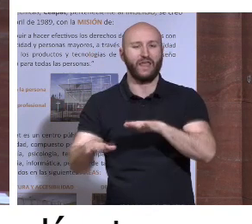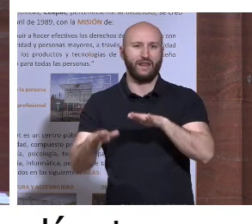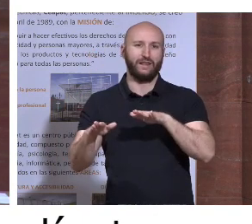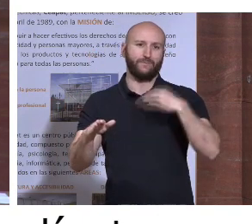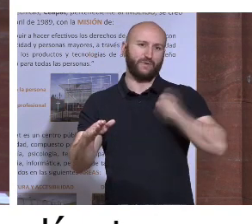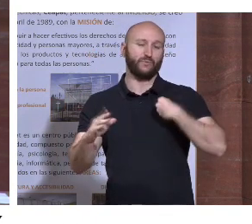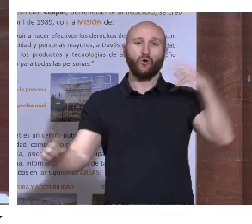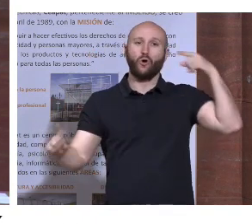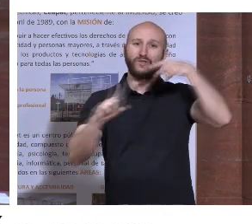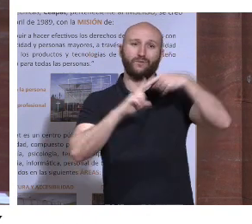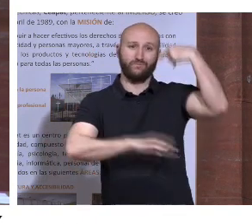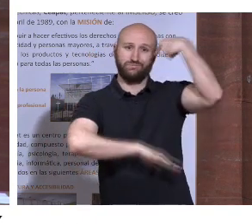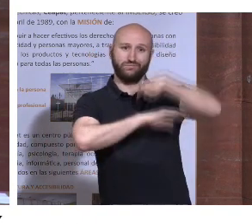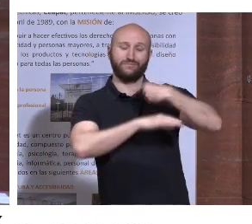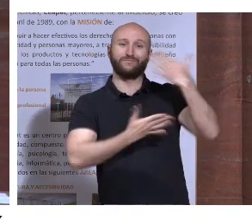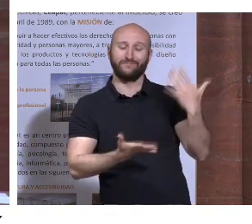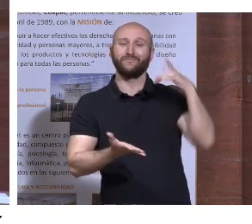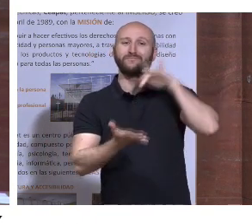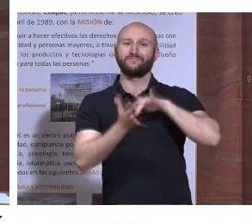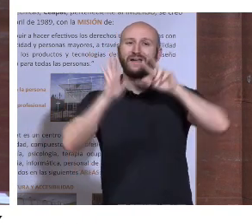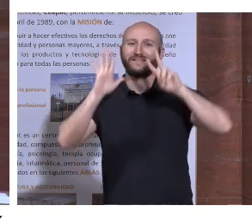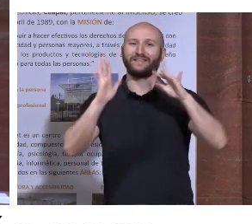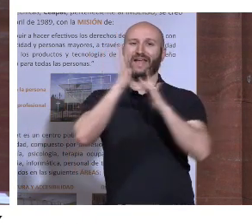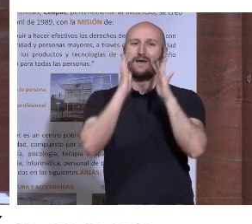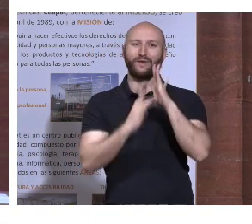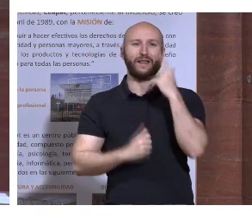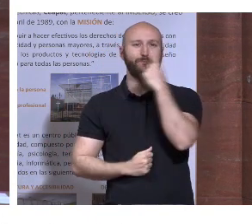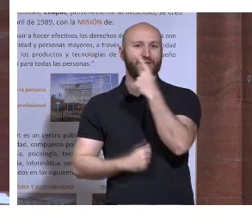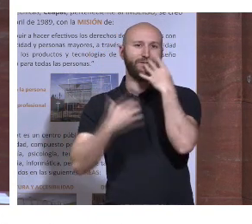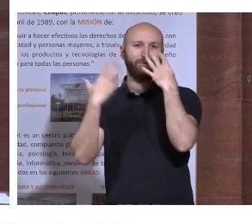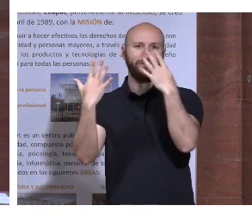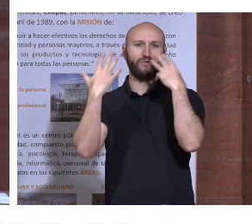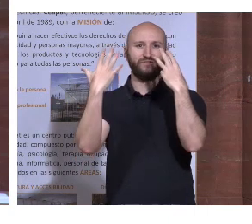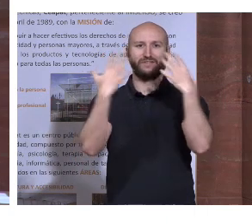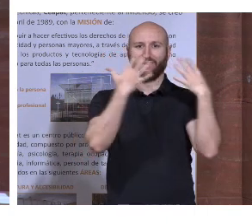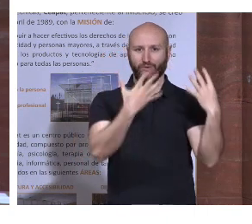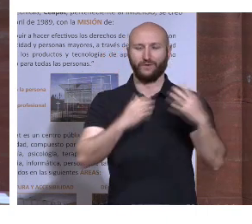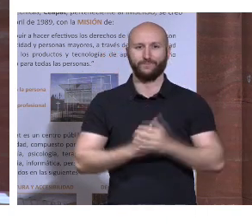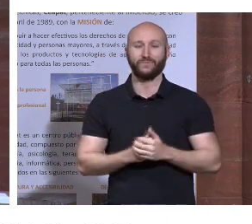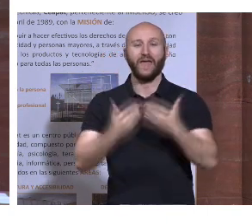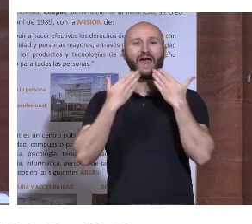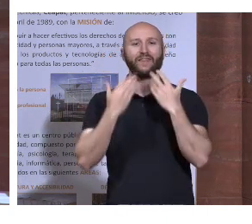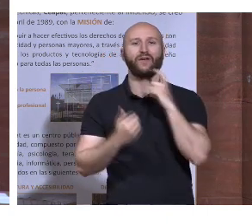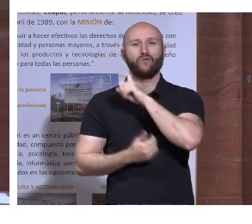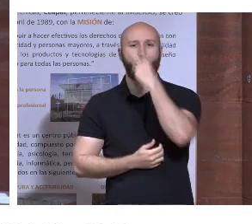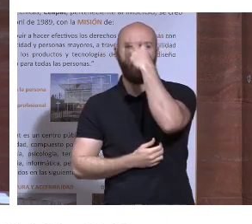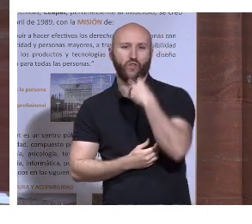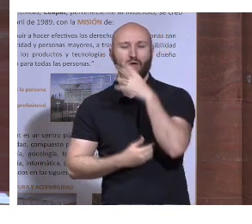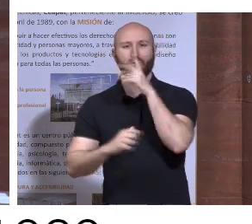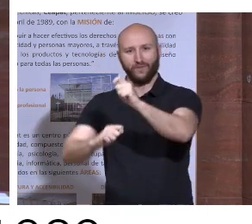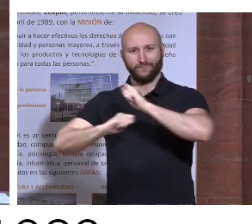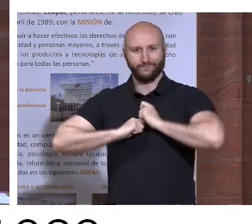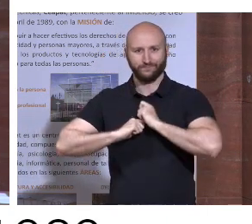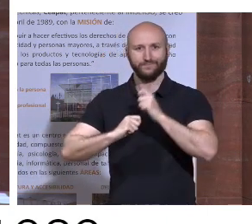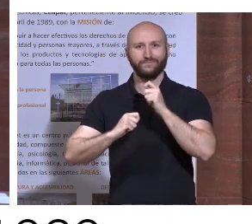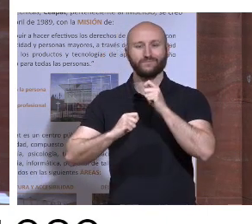nos encomendó aquel 7 de abril de 1989. Gracias también a la ONCE, que nos ha regalado el estar